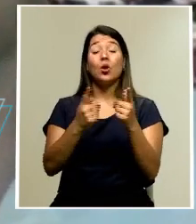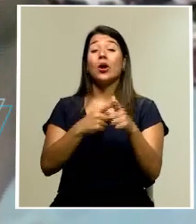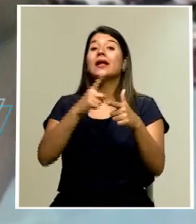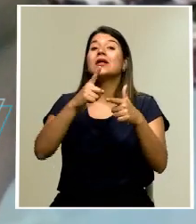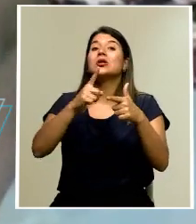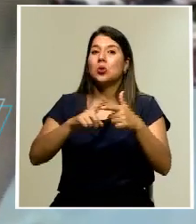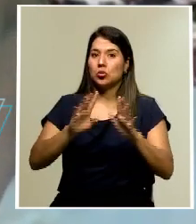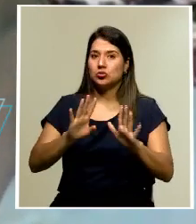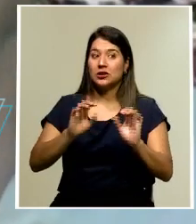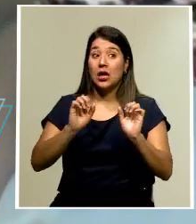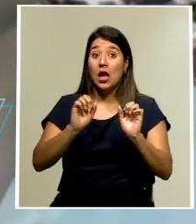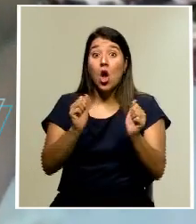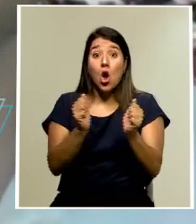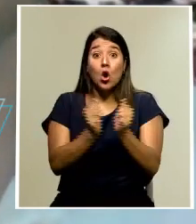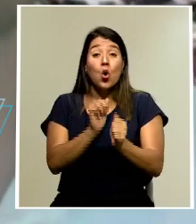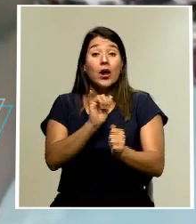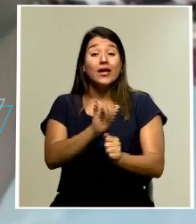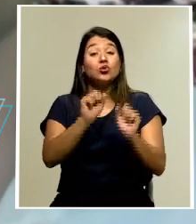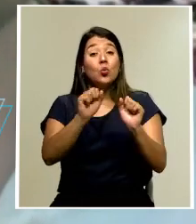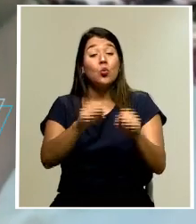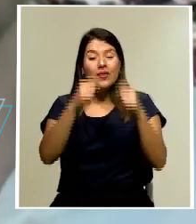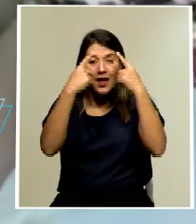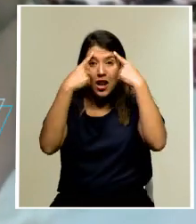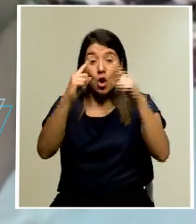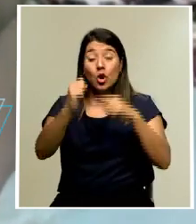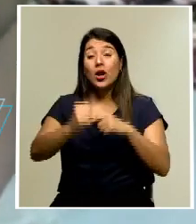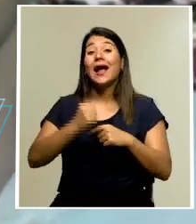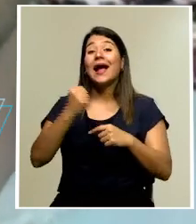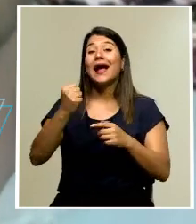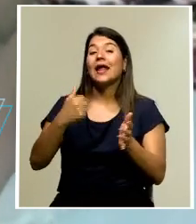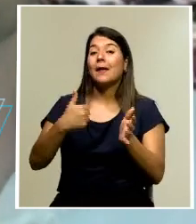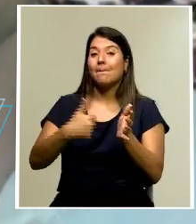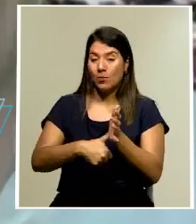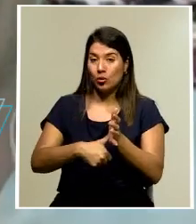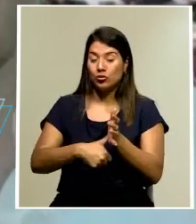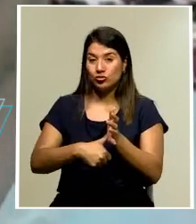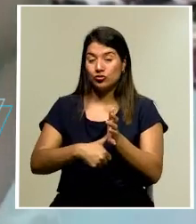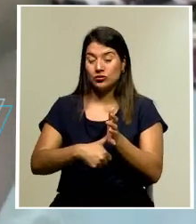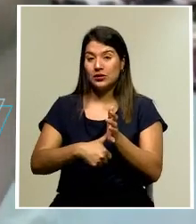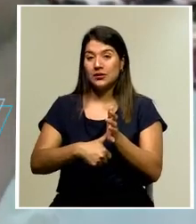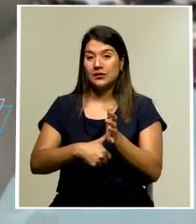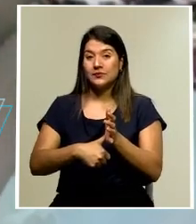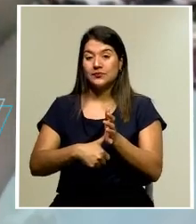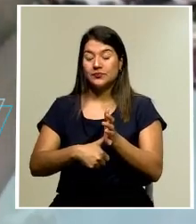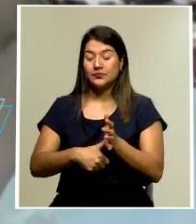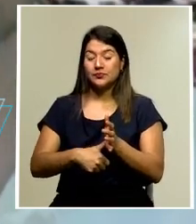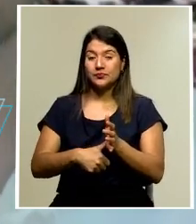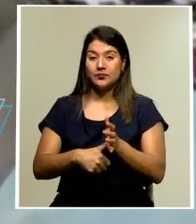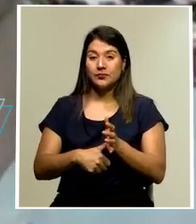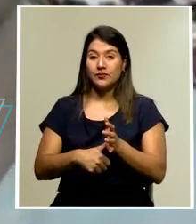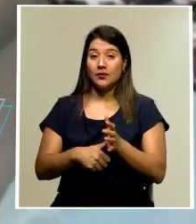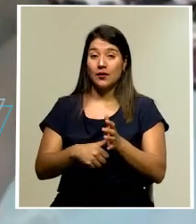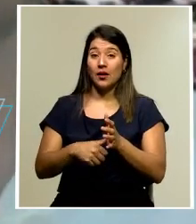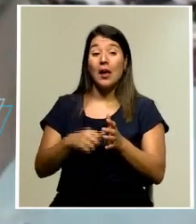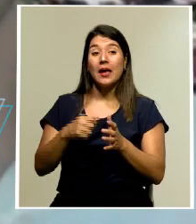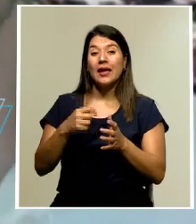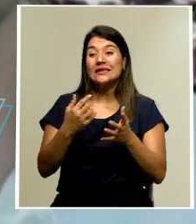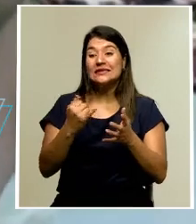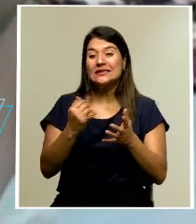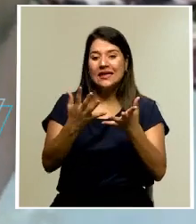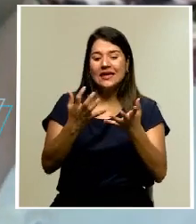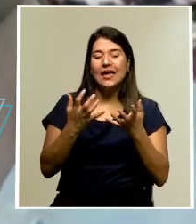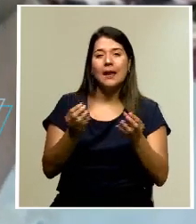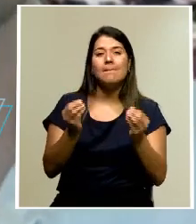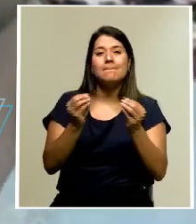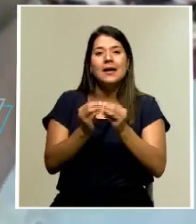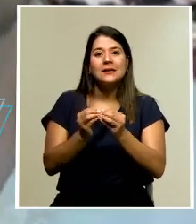robar algunos votos, ¿verdad? Llevarse algunos votos, ese bolsón electoral que se encuentra ahí hacia el progresismo, hacia el centro